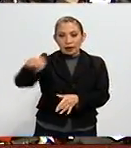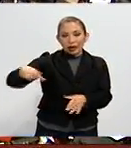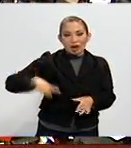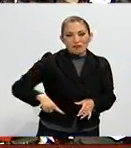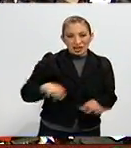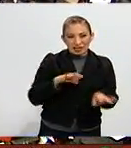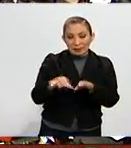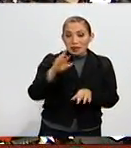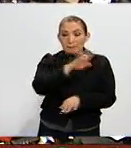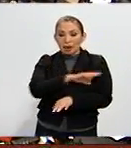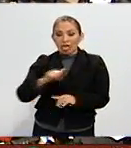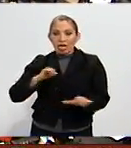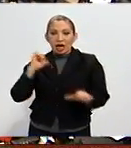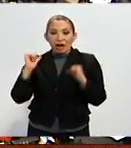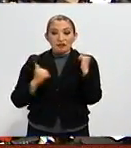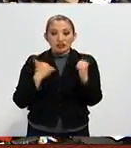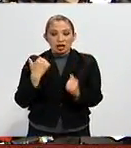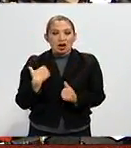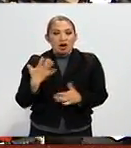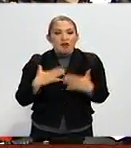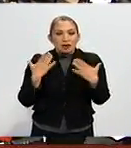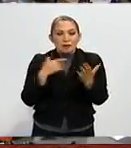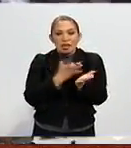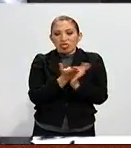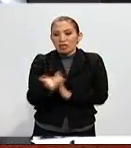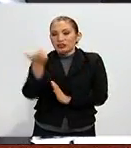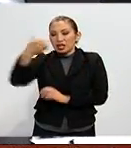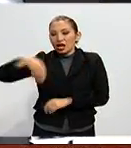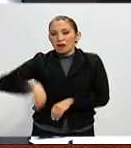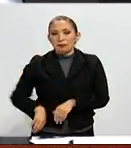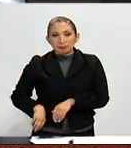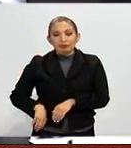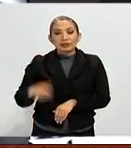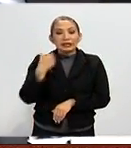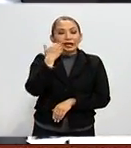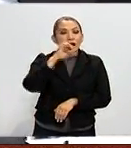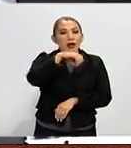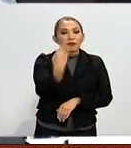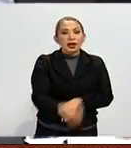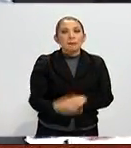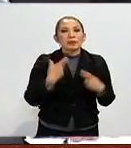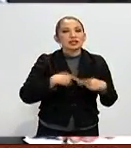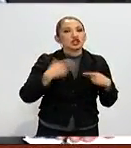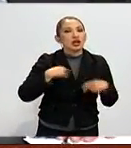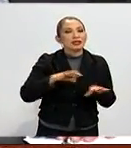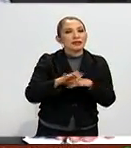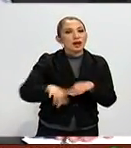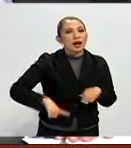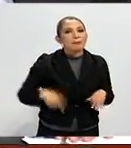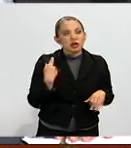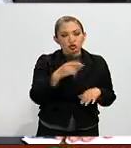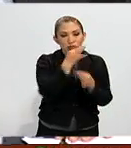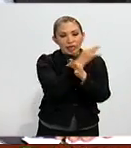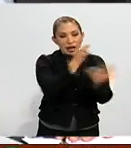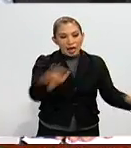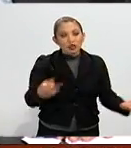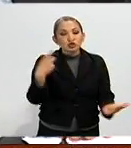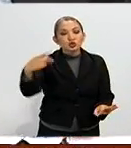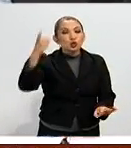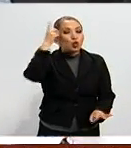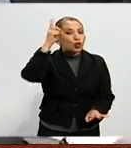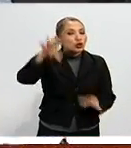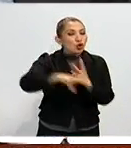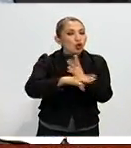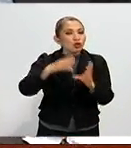y particulares abusen de la confianza para desviar recursos públicos. Pretende obligar a funcionarios públicos a presentar sus declaraciones